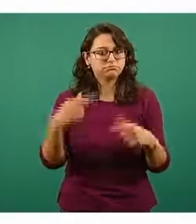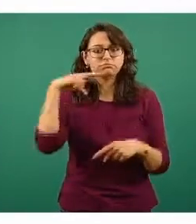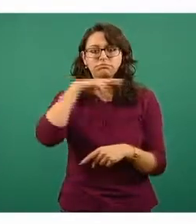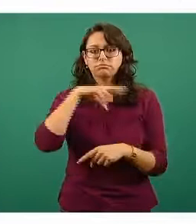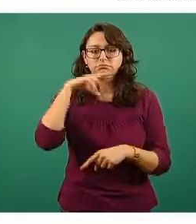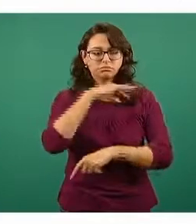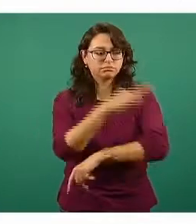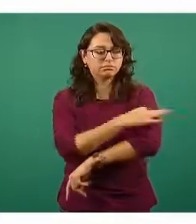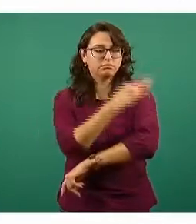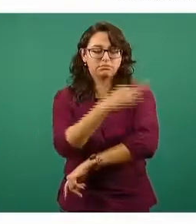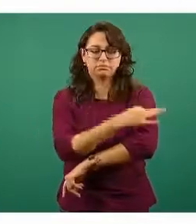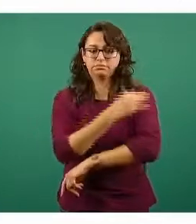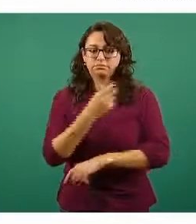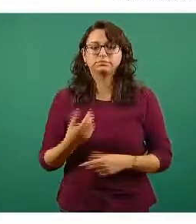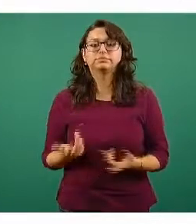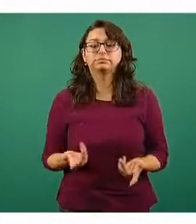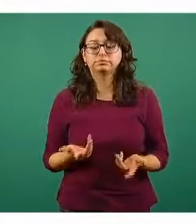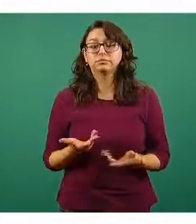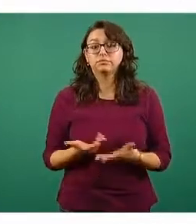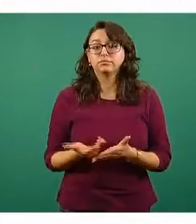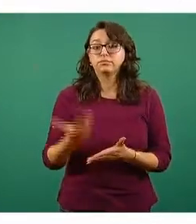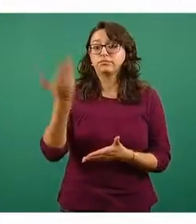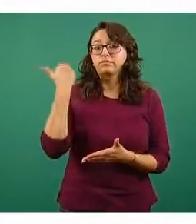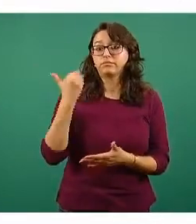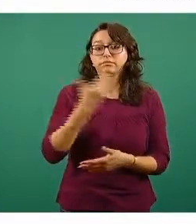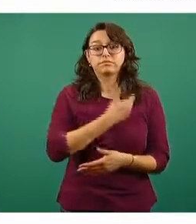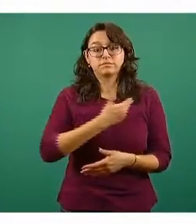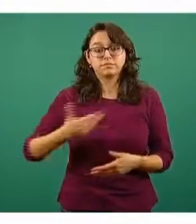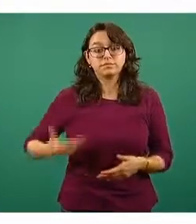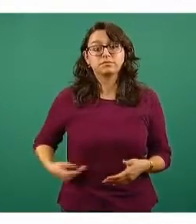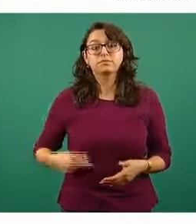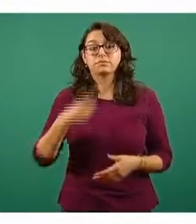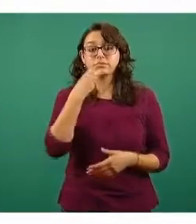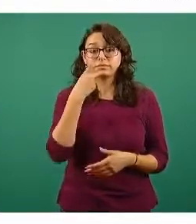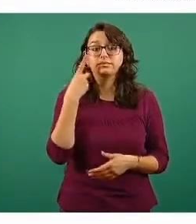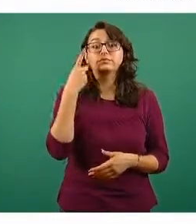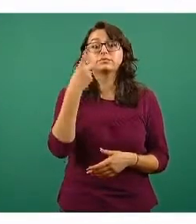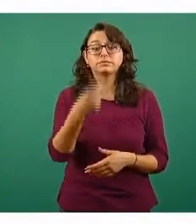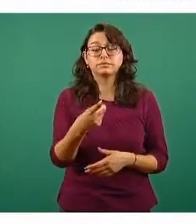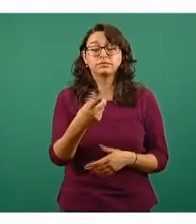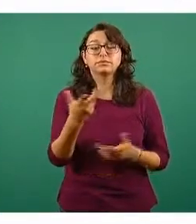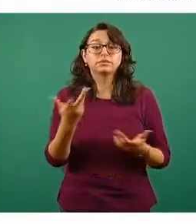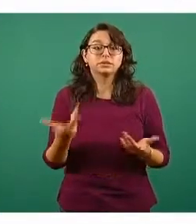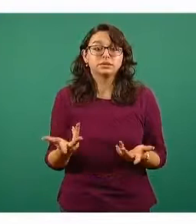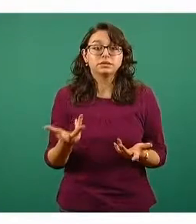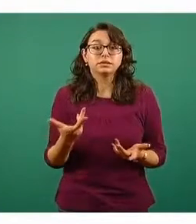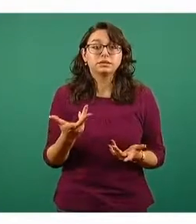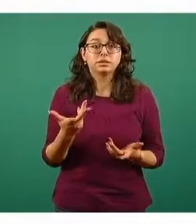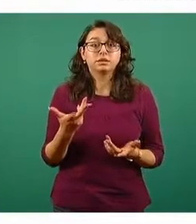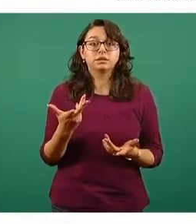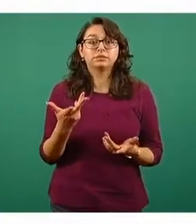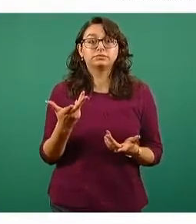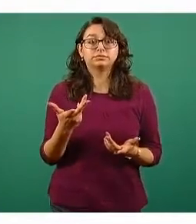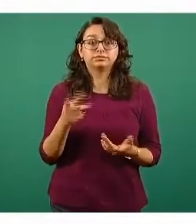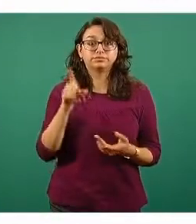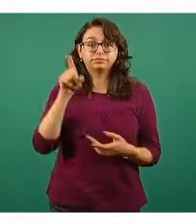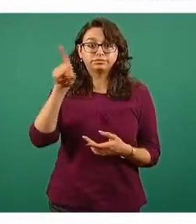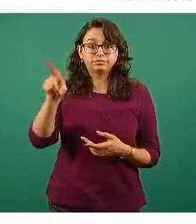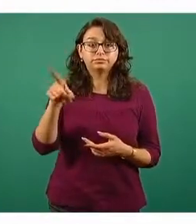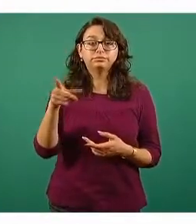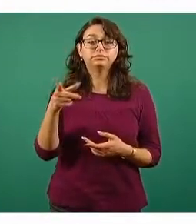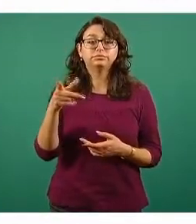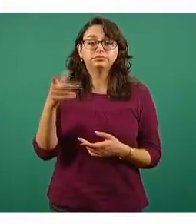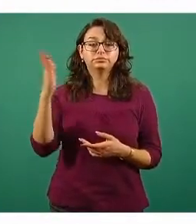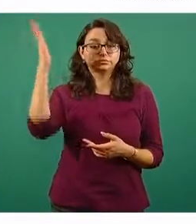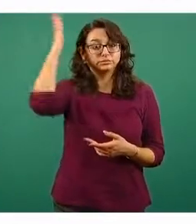en corto tiempo. Comentaba el presidente hace unos pocos días cómo en la conversación que él tuvo con el gerente general